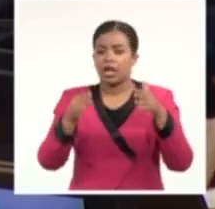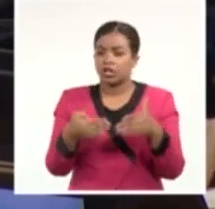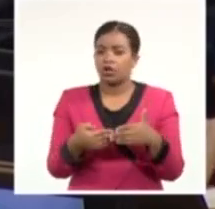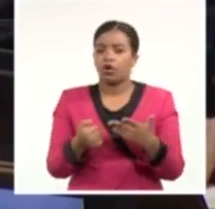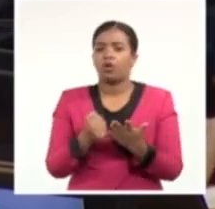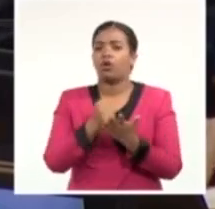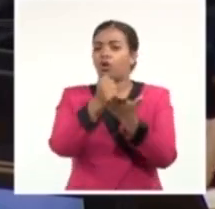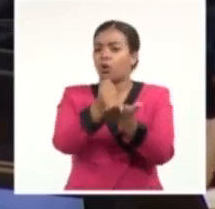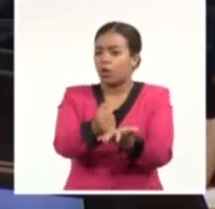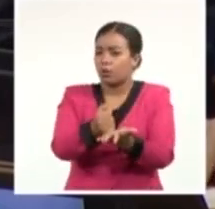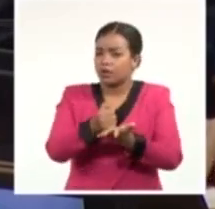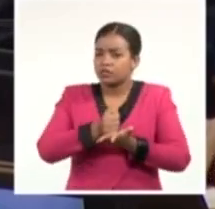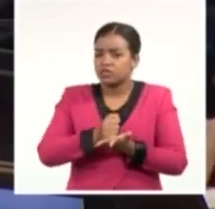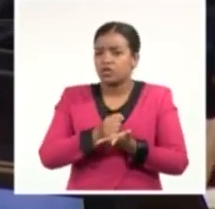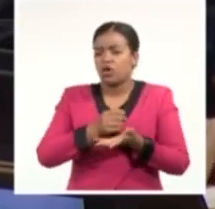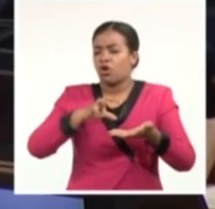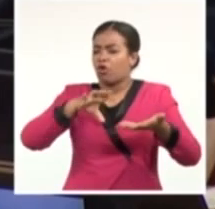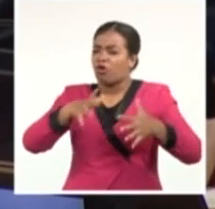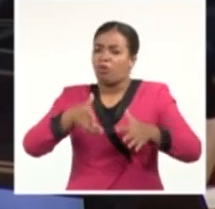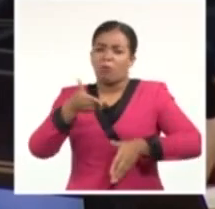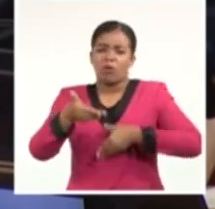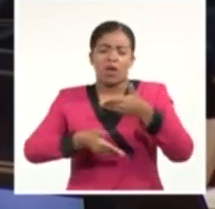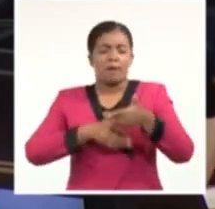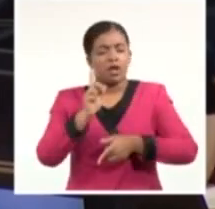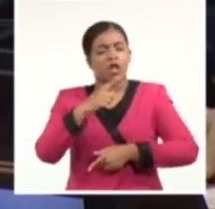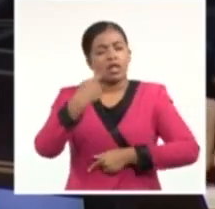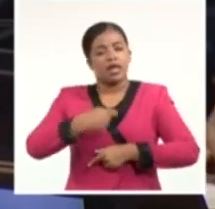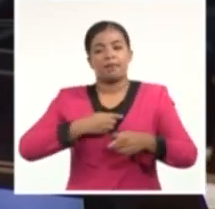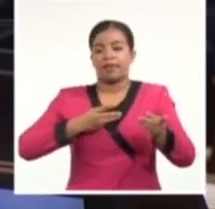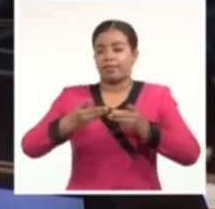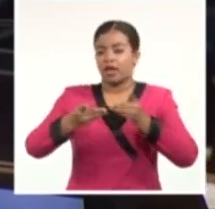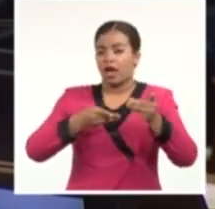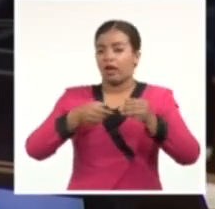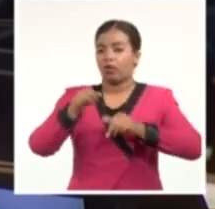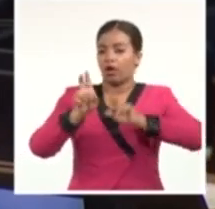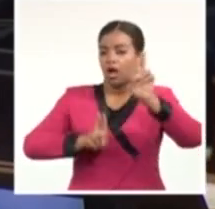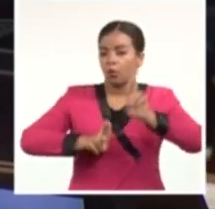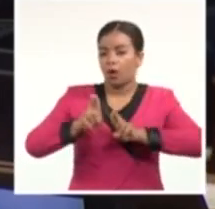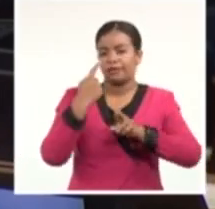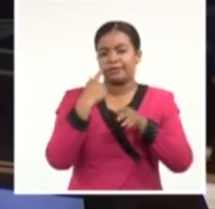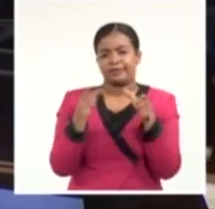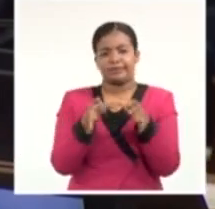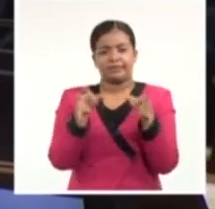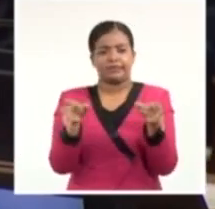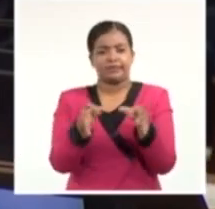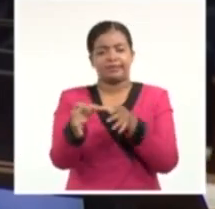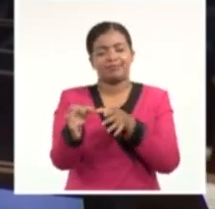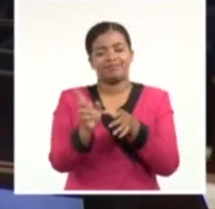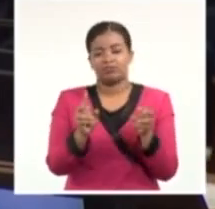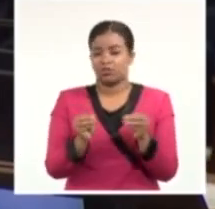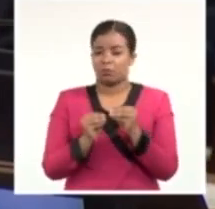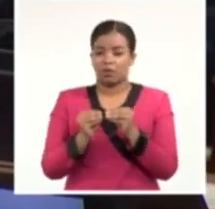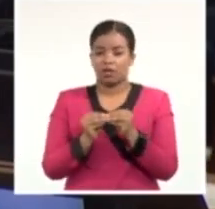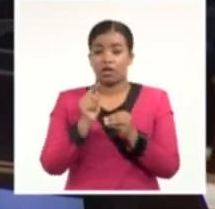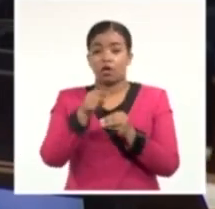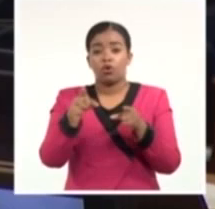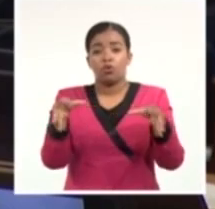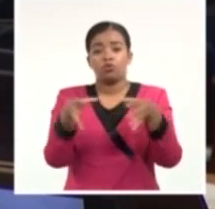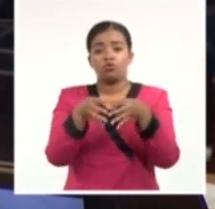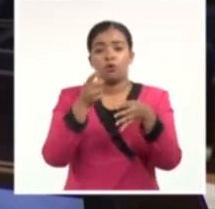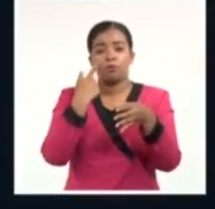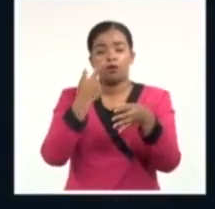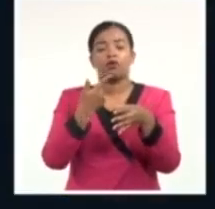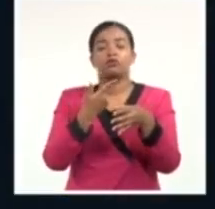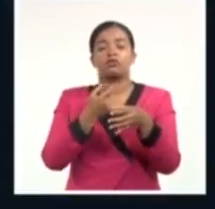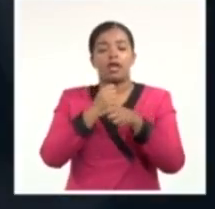colaboración que en el conflicto, a través del diálogo y no la división. Su grupo es un ejemplo inspirador del multilateralismo en